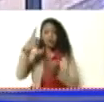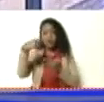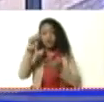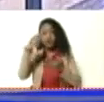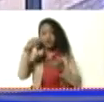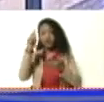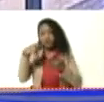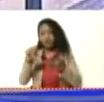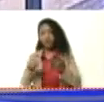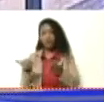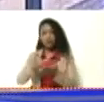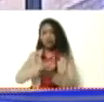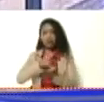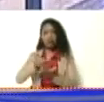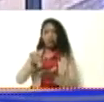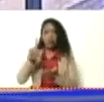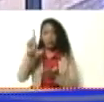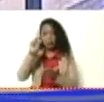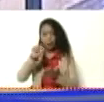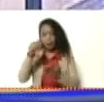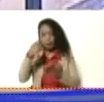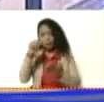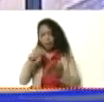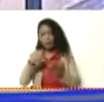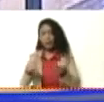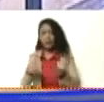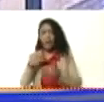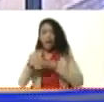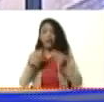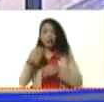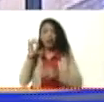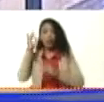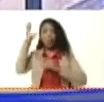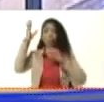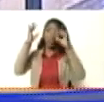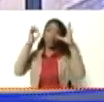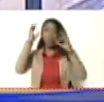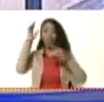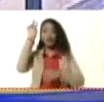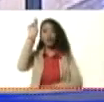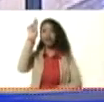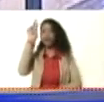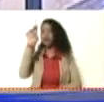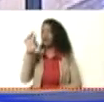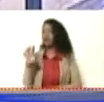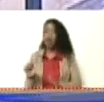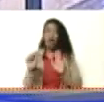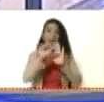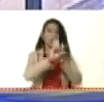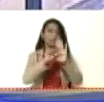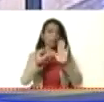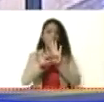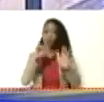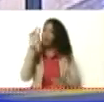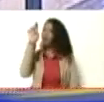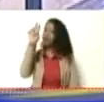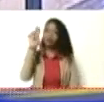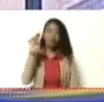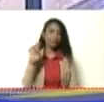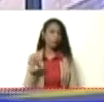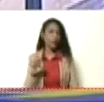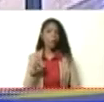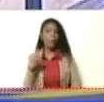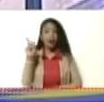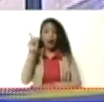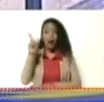New York Times, haciendo lobbies diarios, artículos diarios, para que Biden